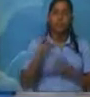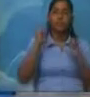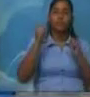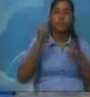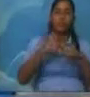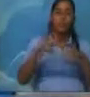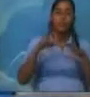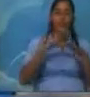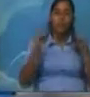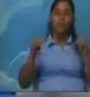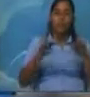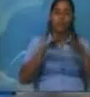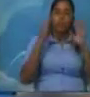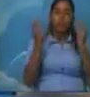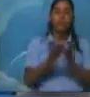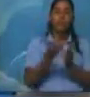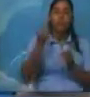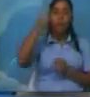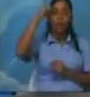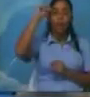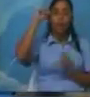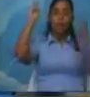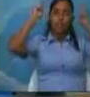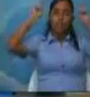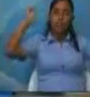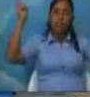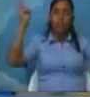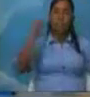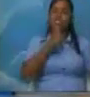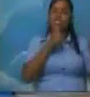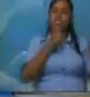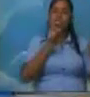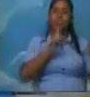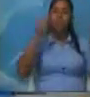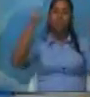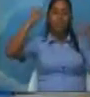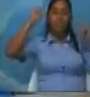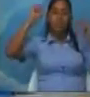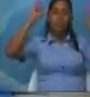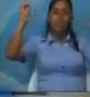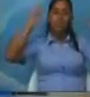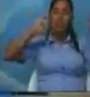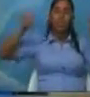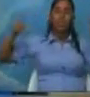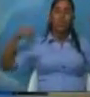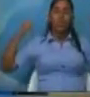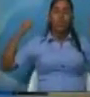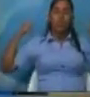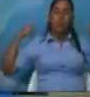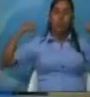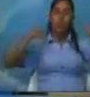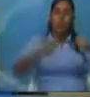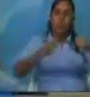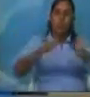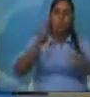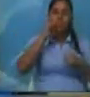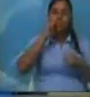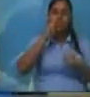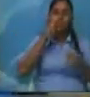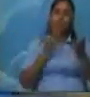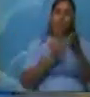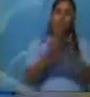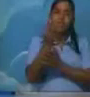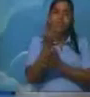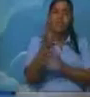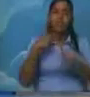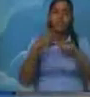pero todo el mundo se acuerda de Moisés Quién no se acuerda de José aquel muchacho fiel que fue